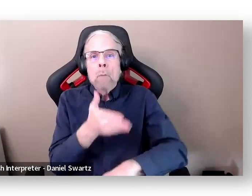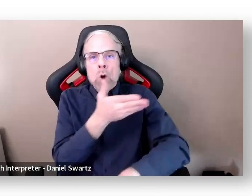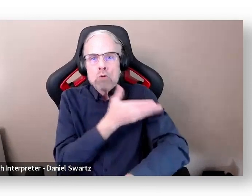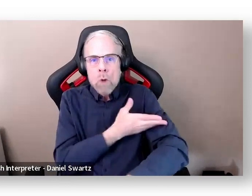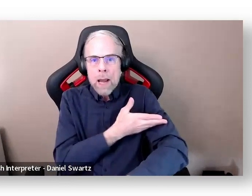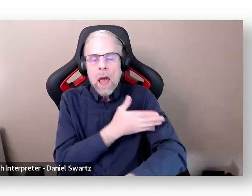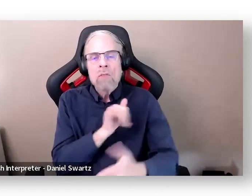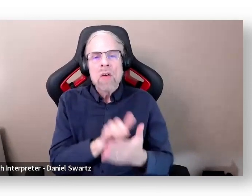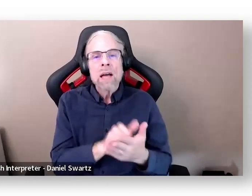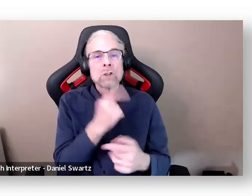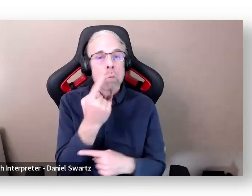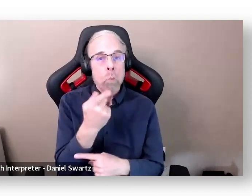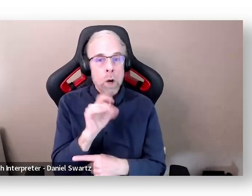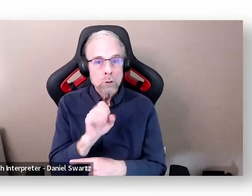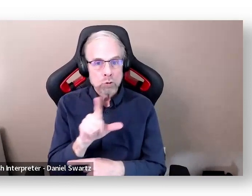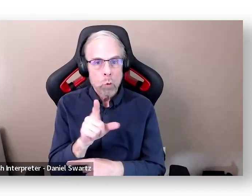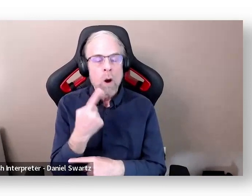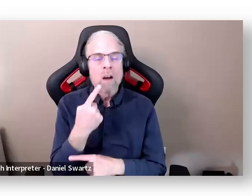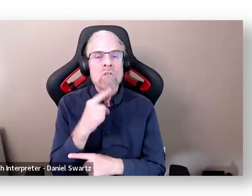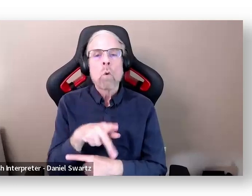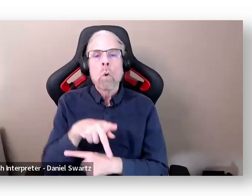Entonces, un poco de lo...